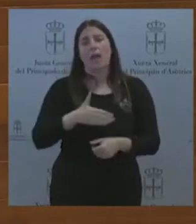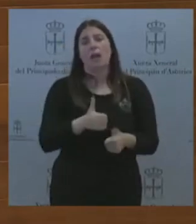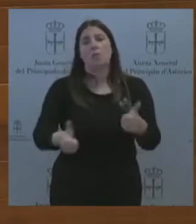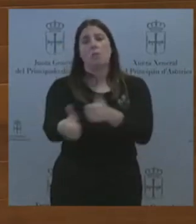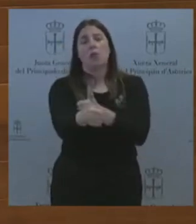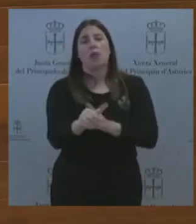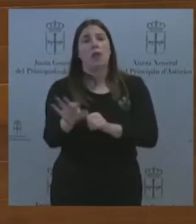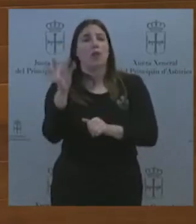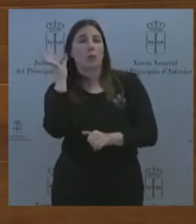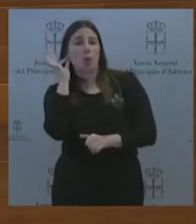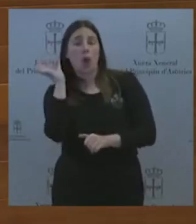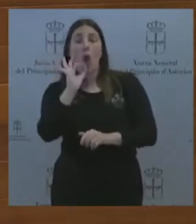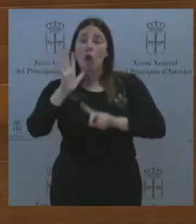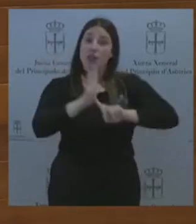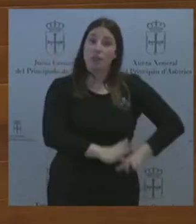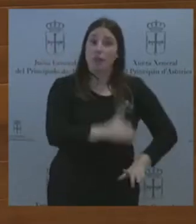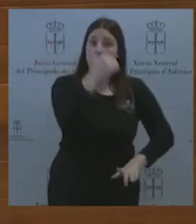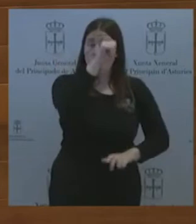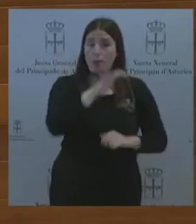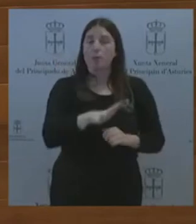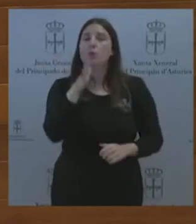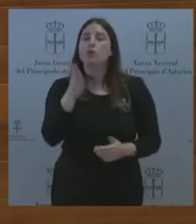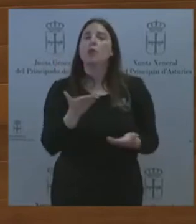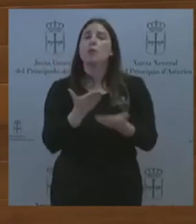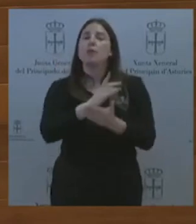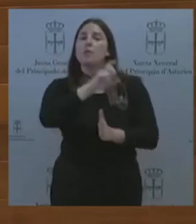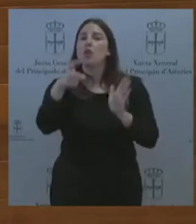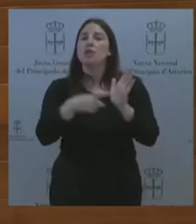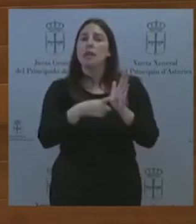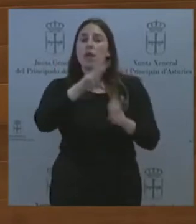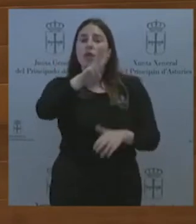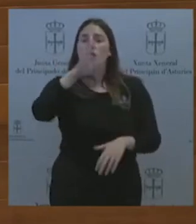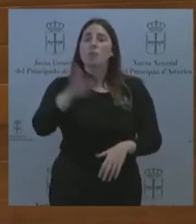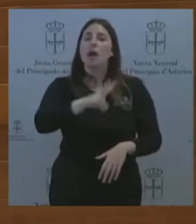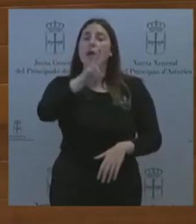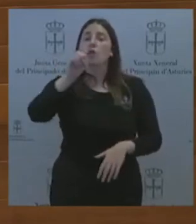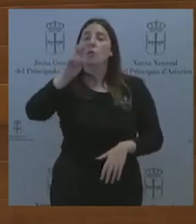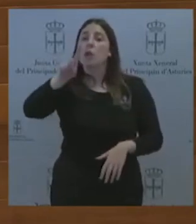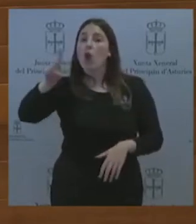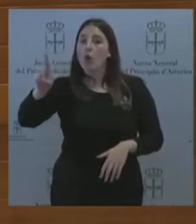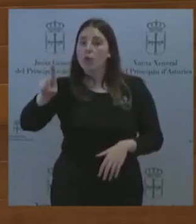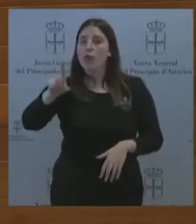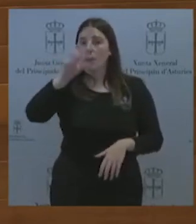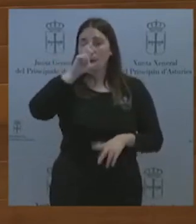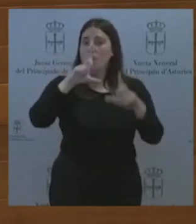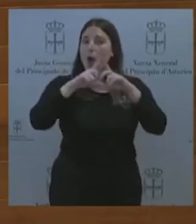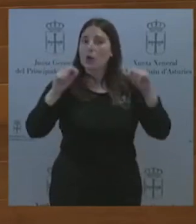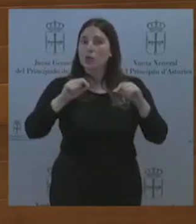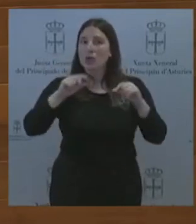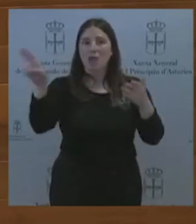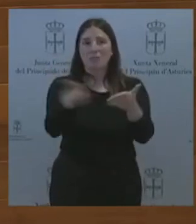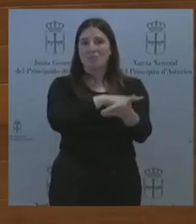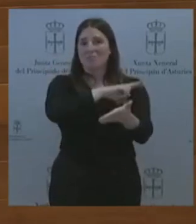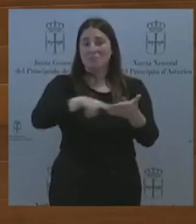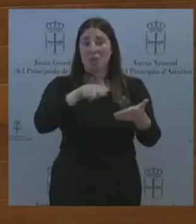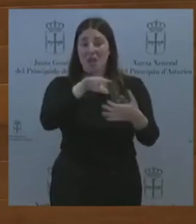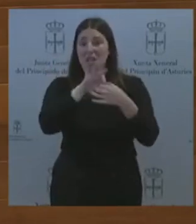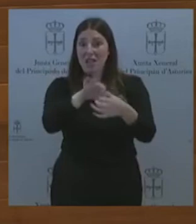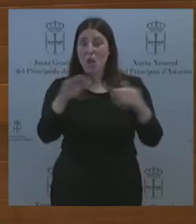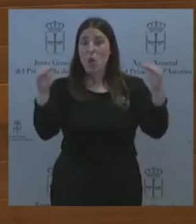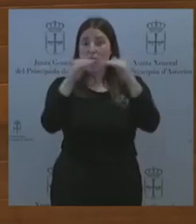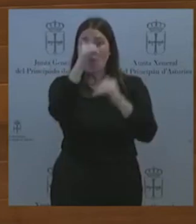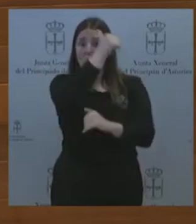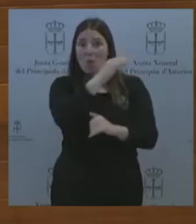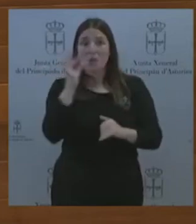deroguen leyes como la Ley 2/2011 del Principado de Asturias para la igualdad entre hombres y mujeres y la erradicación de la violencia